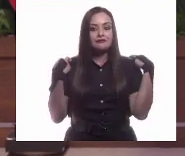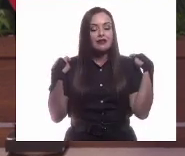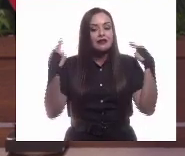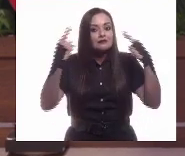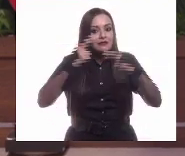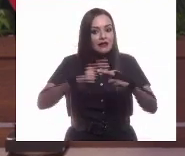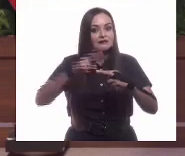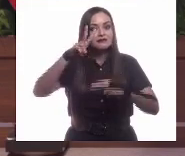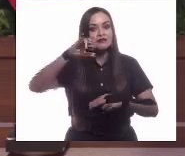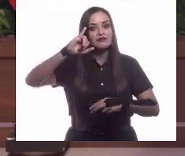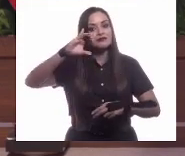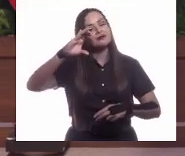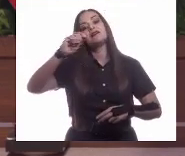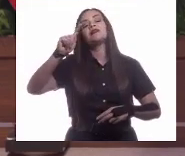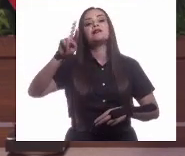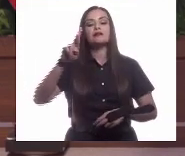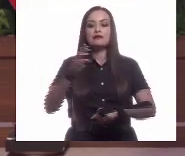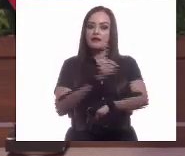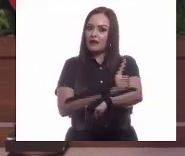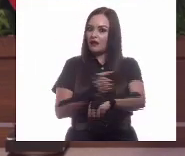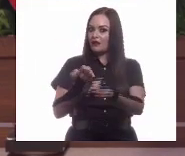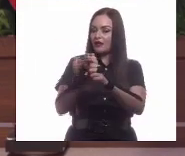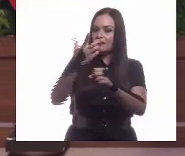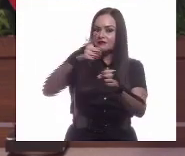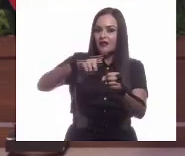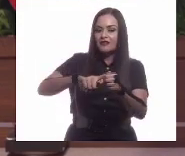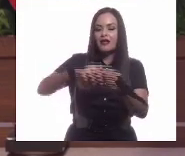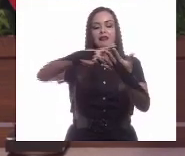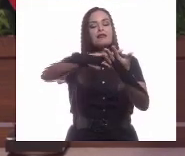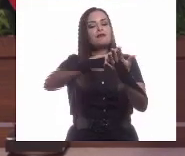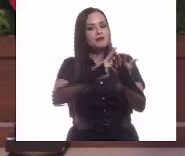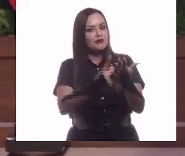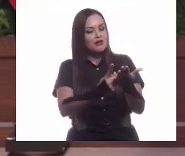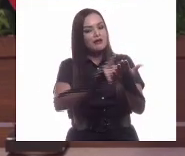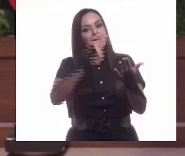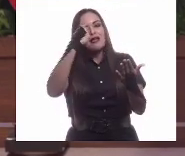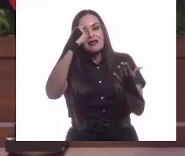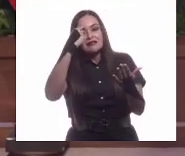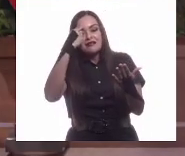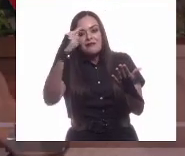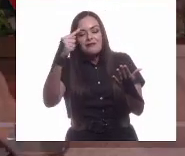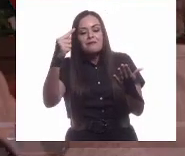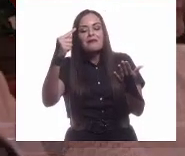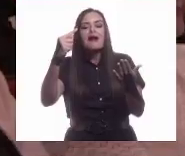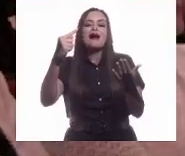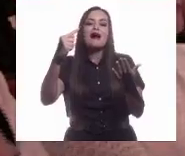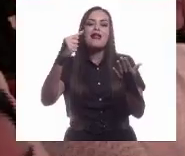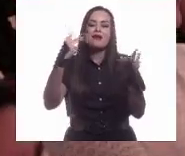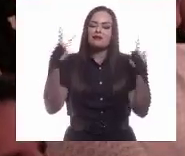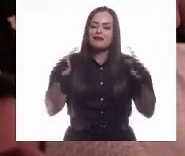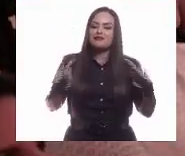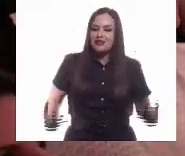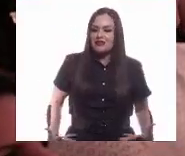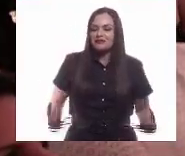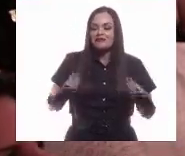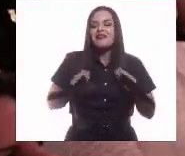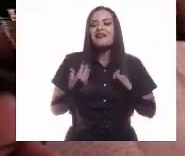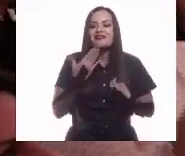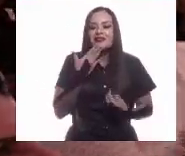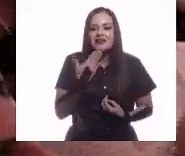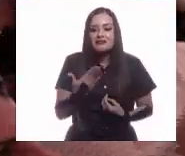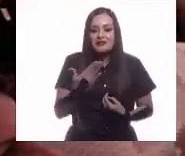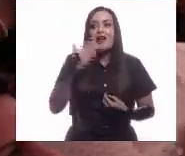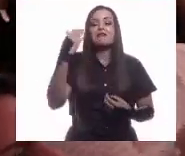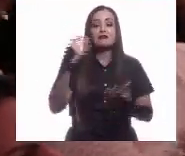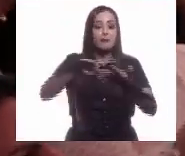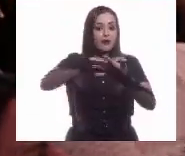Cosío, delegado estatal de programas para el bienestar federales en Baja California Sur. Bienvenido, maestro, es un gusto